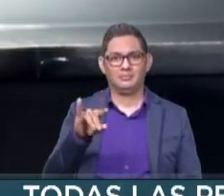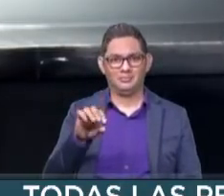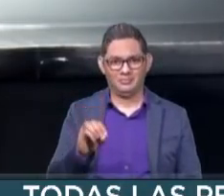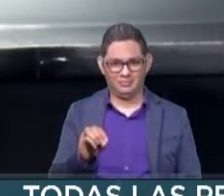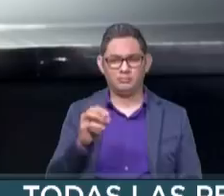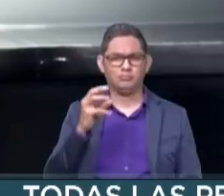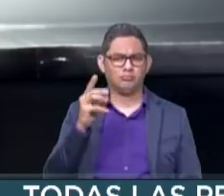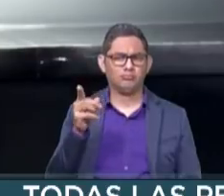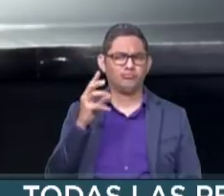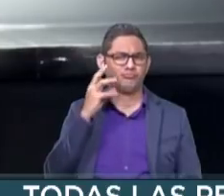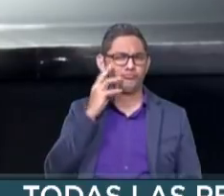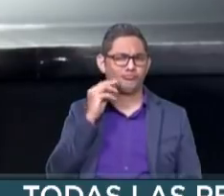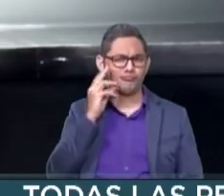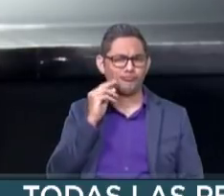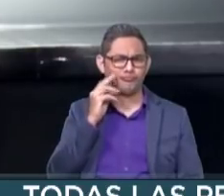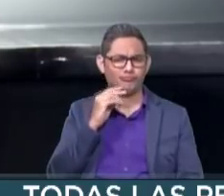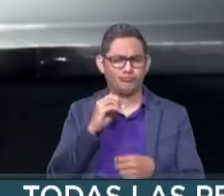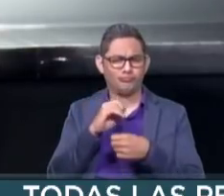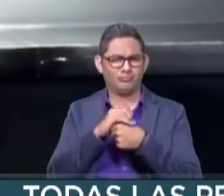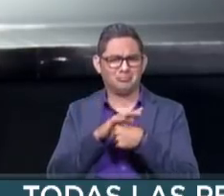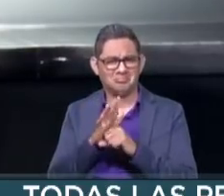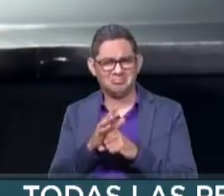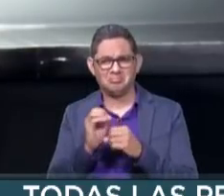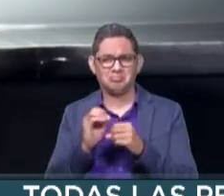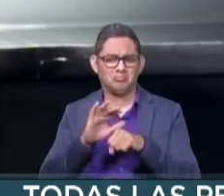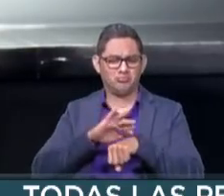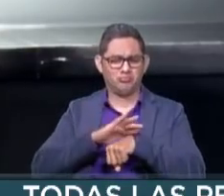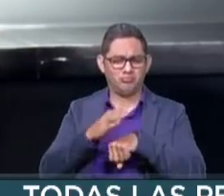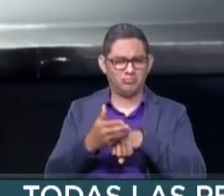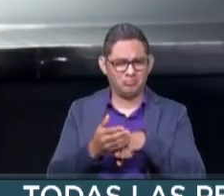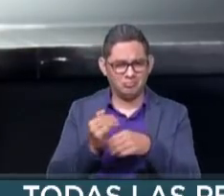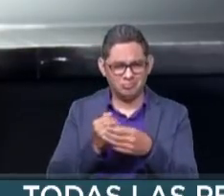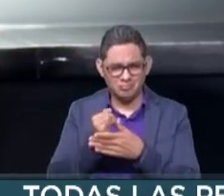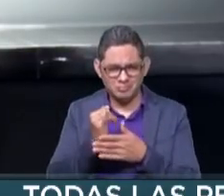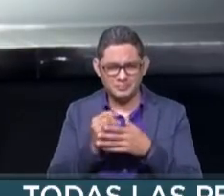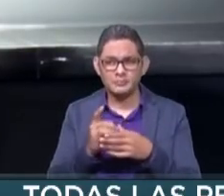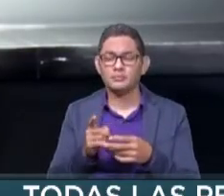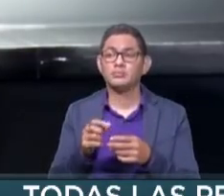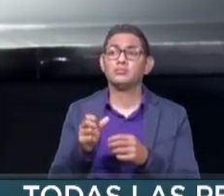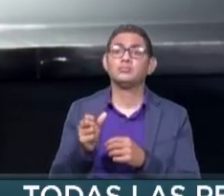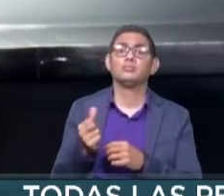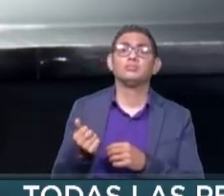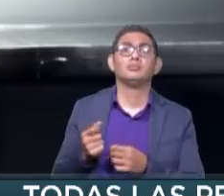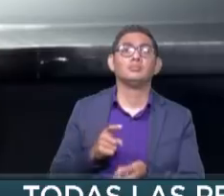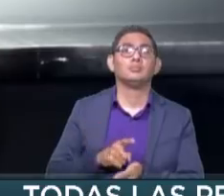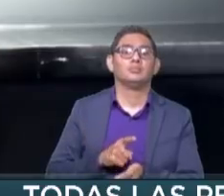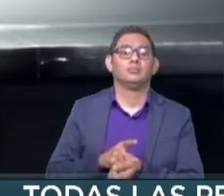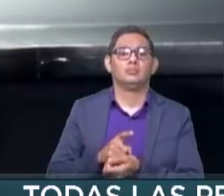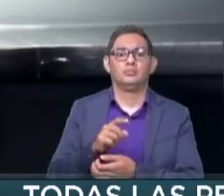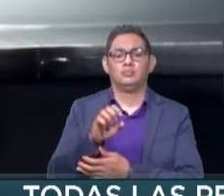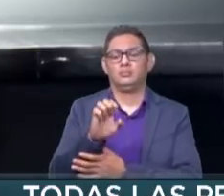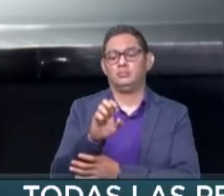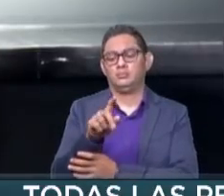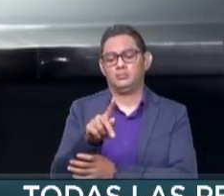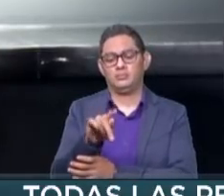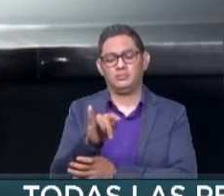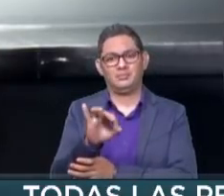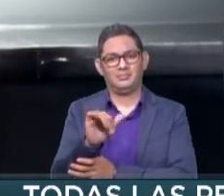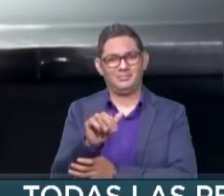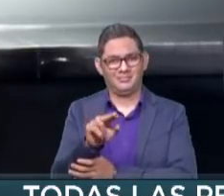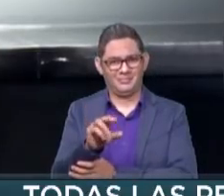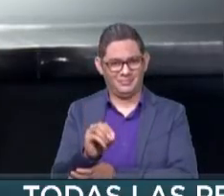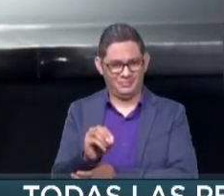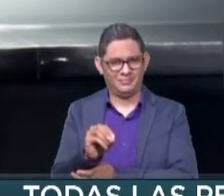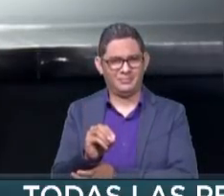embarazo, investigador distinguido del SENACID. Estuvo también el doctor Roberto Epifanio, representante